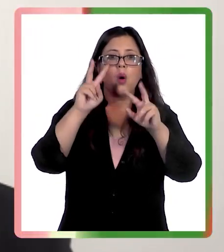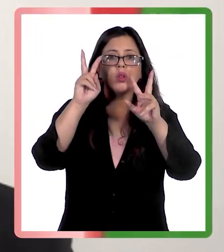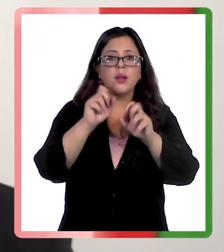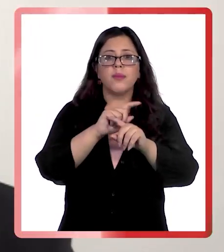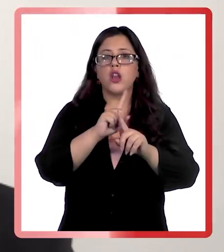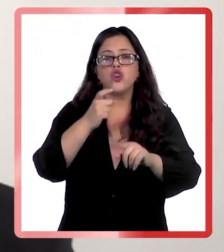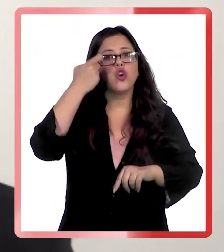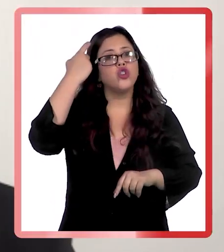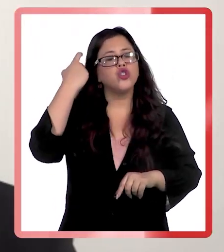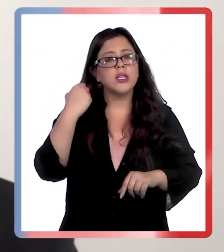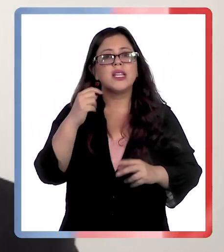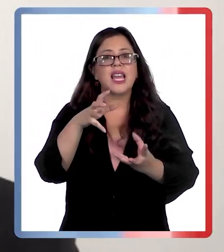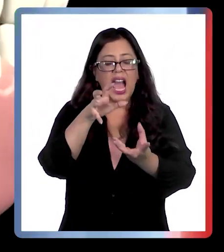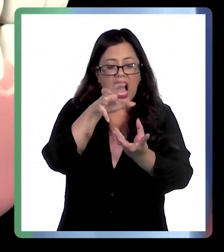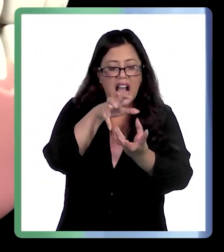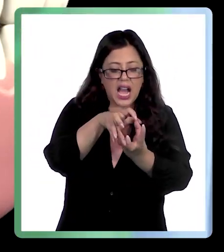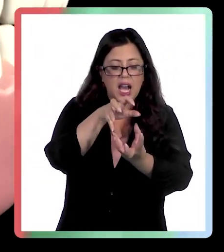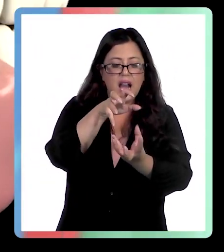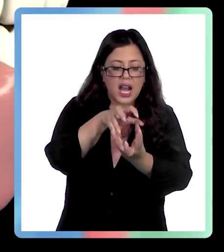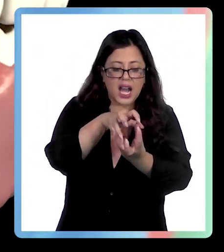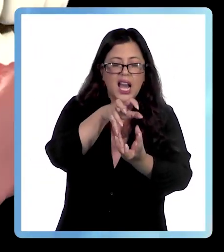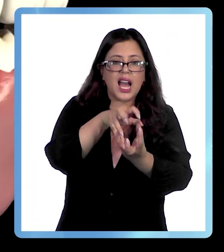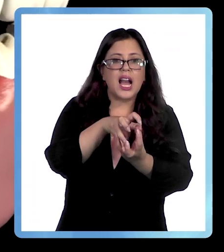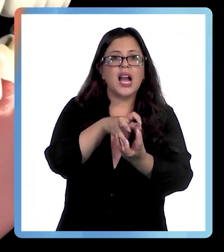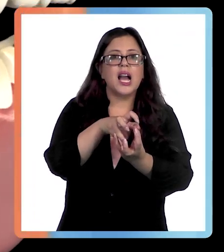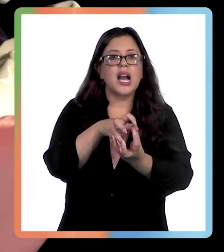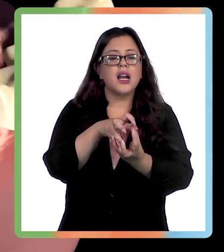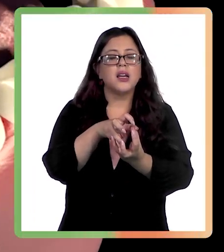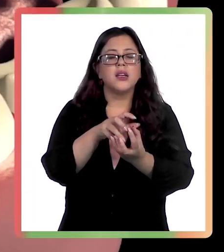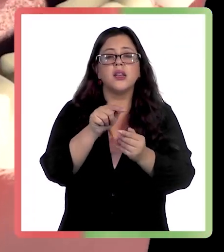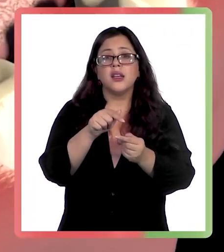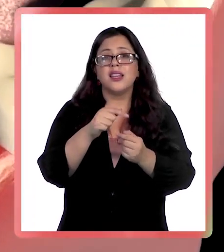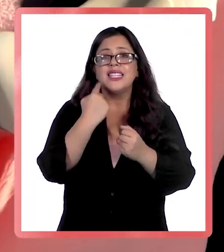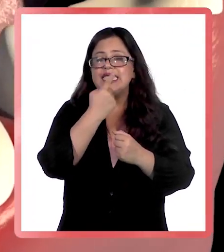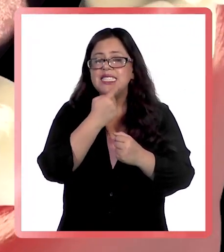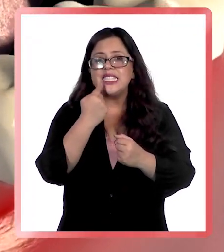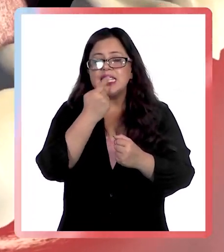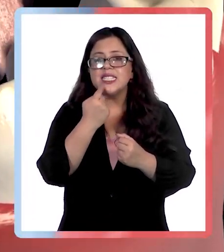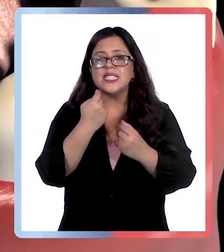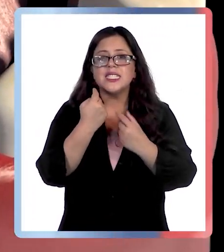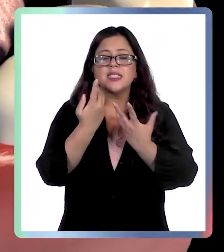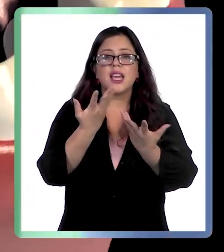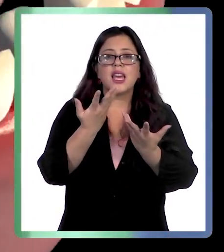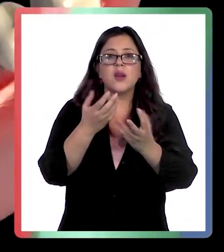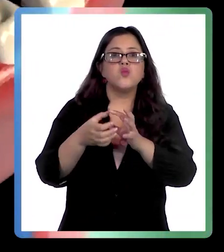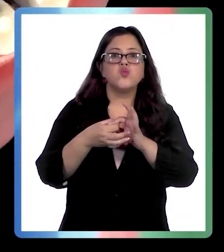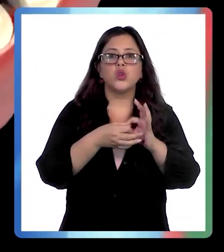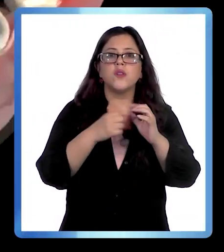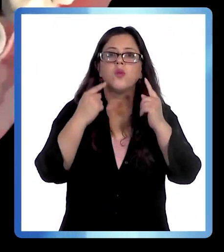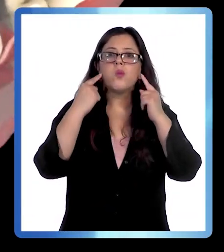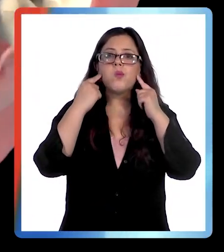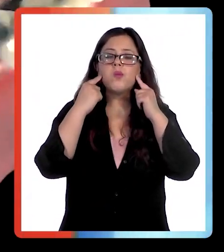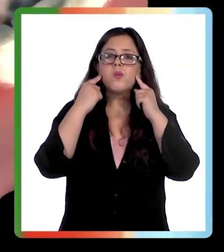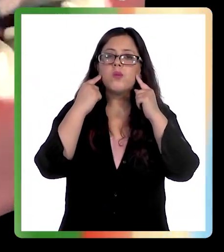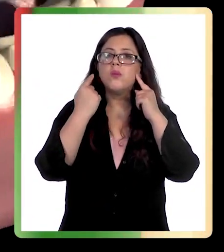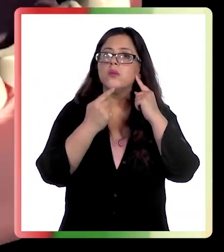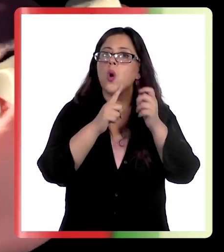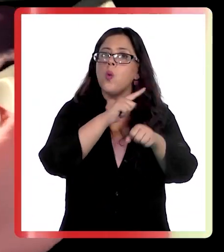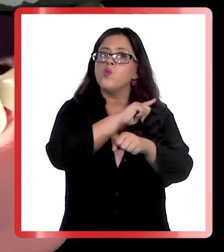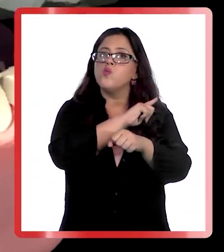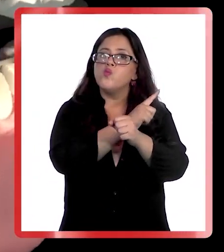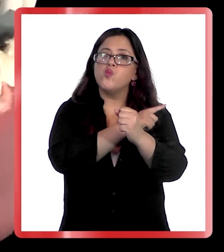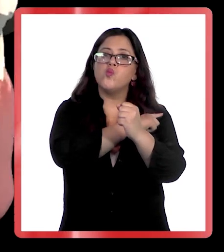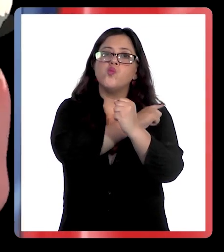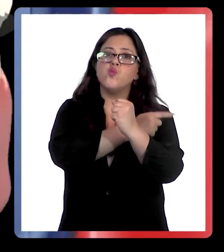hábito inconsciente de apretar de rechinar los dientes es ocasionado por una contracción muscular te